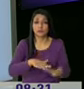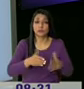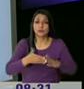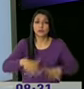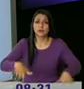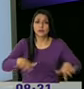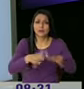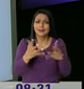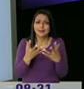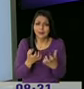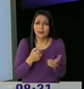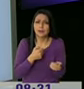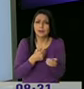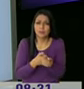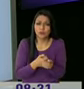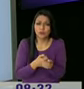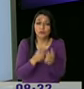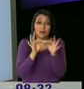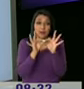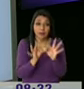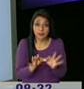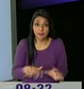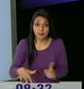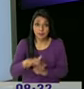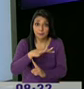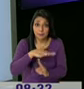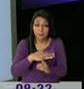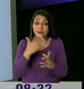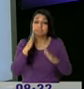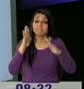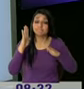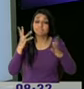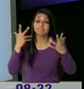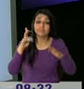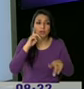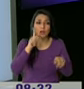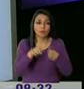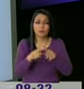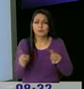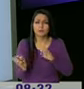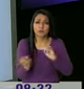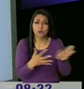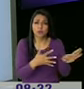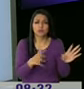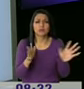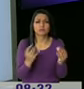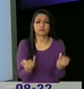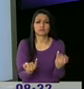está ávida de colaborar. Arreglemos el parque, lleguemos a compromisos, pero no lo tengamos con esa selva, Berito. O sea, ahí.